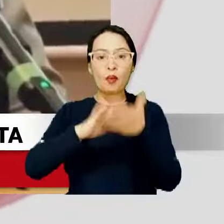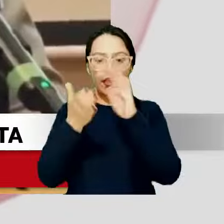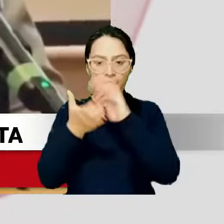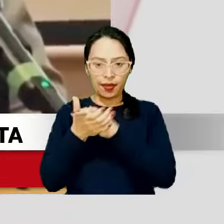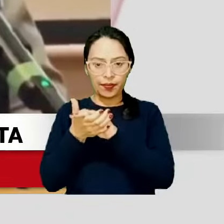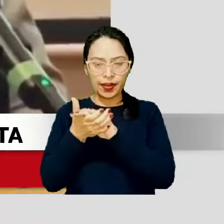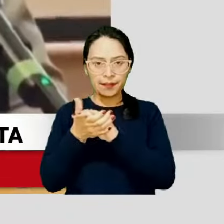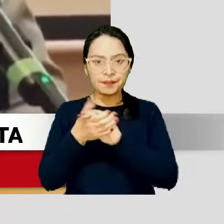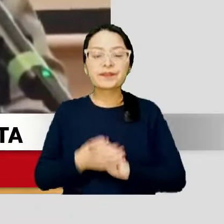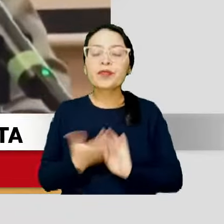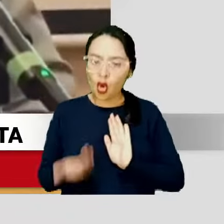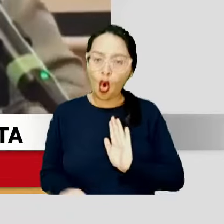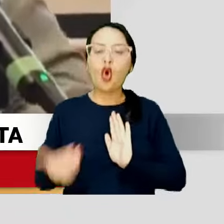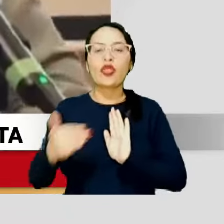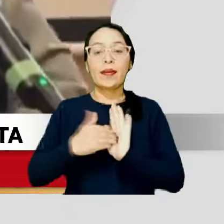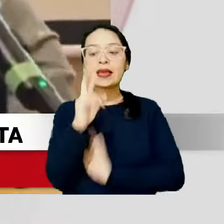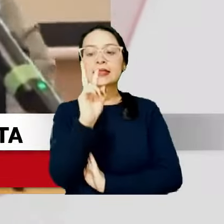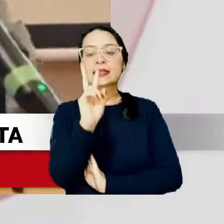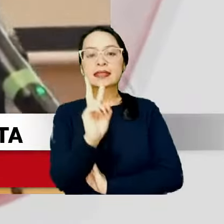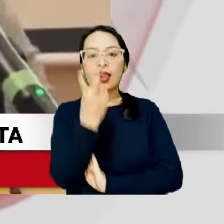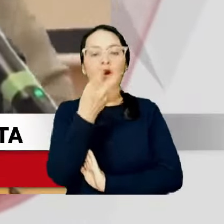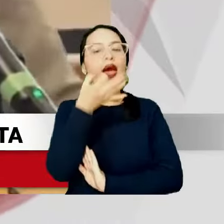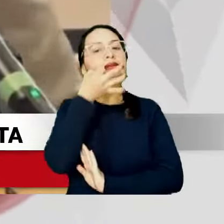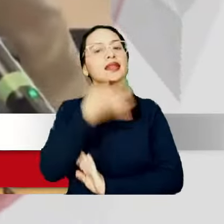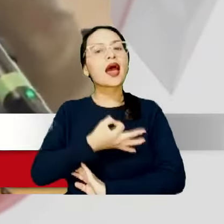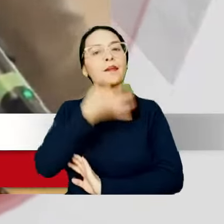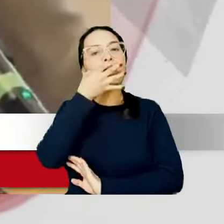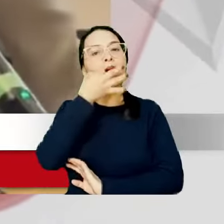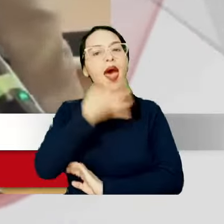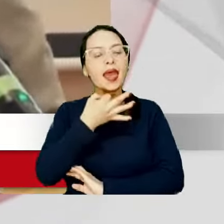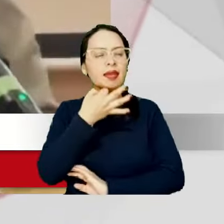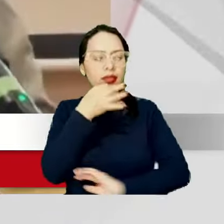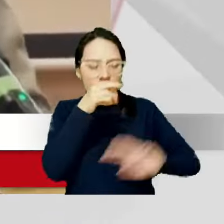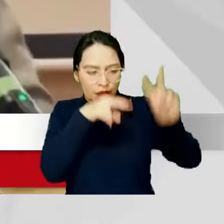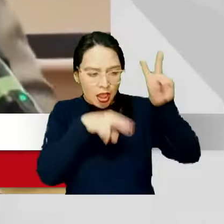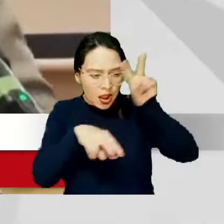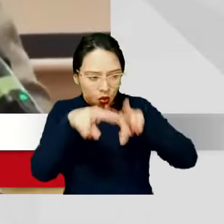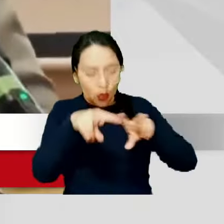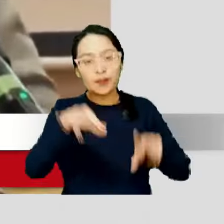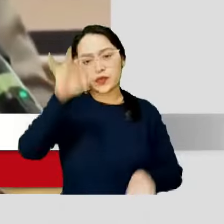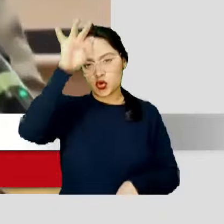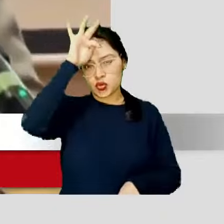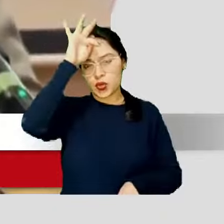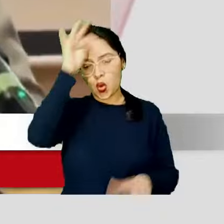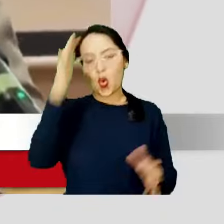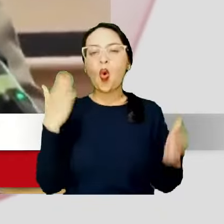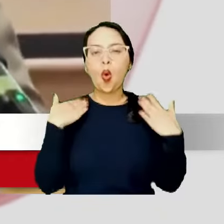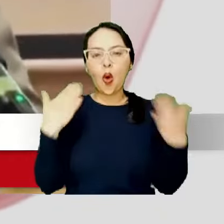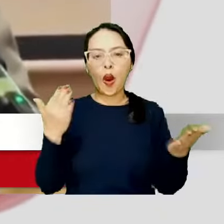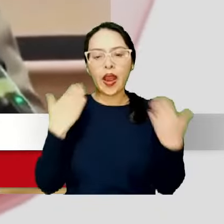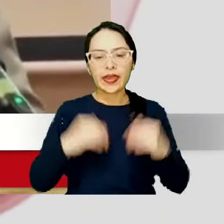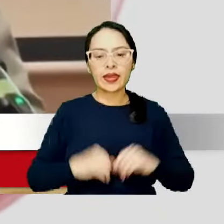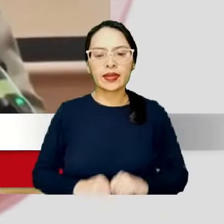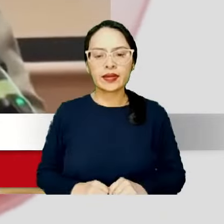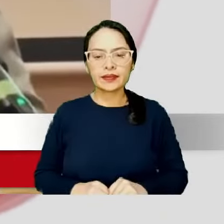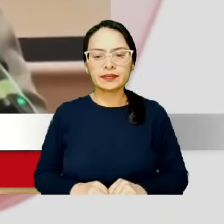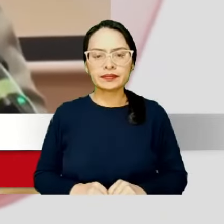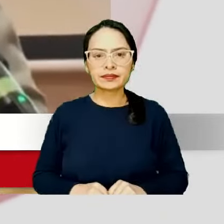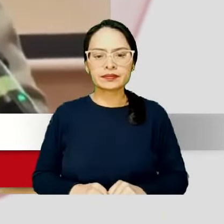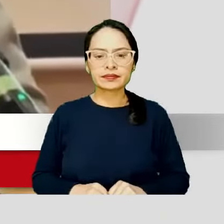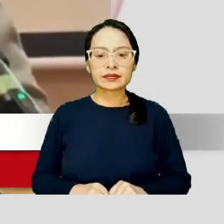a la señorita que se considera afectada en una clínica privada de Guayaquil. Es decir, realmente me cuesta